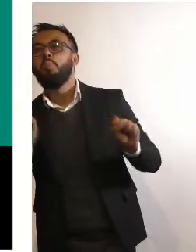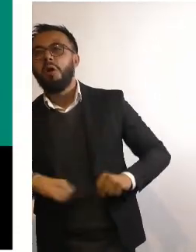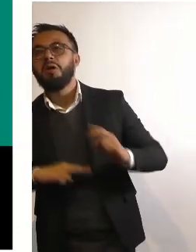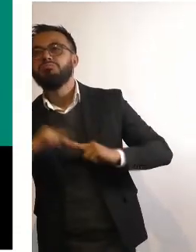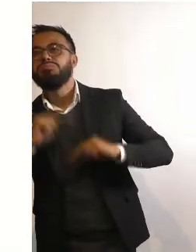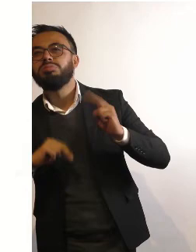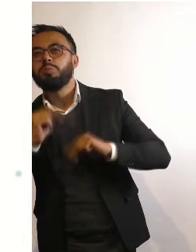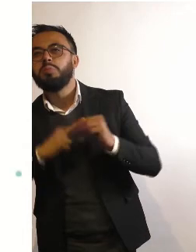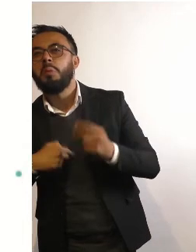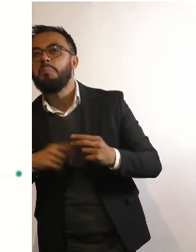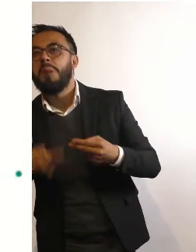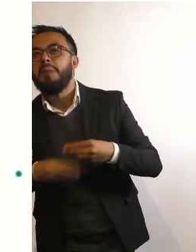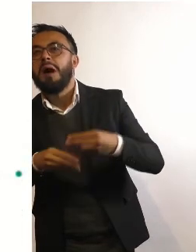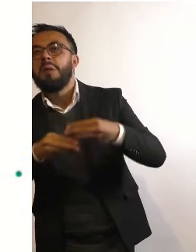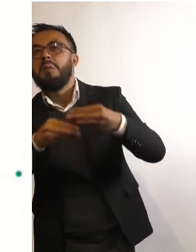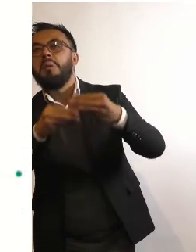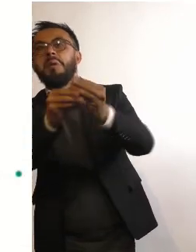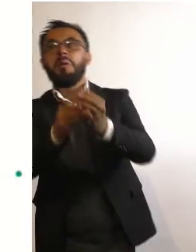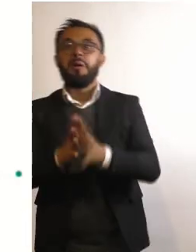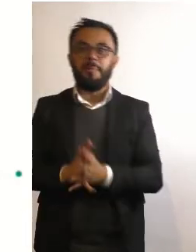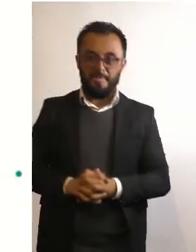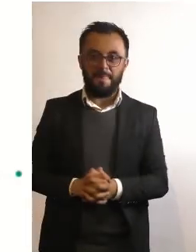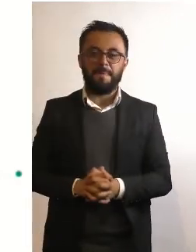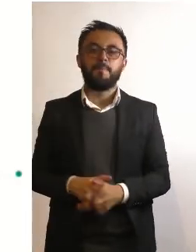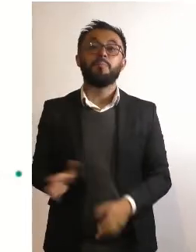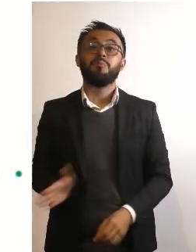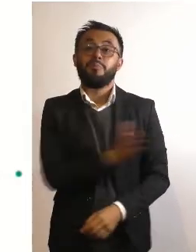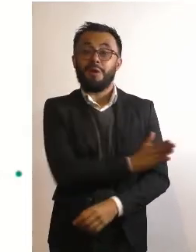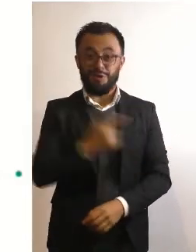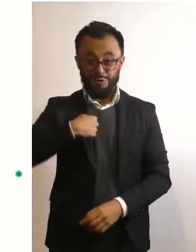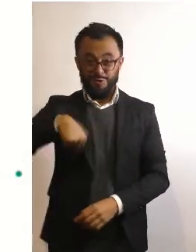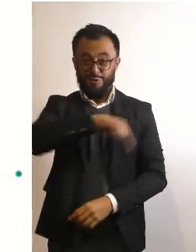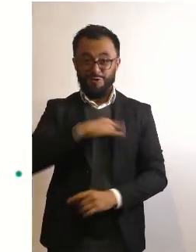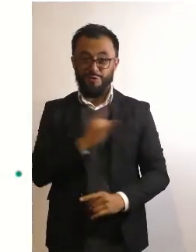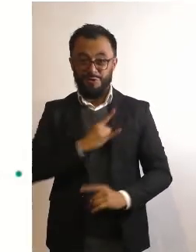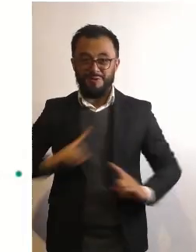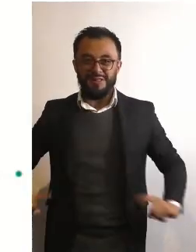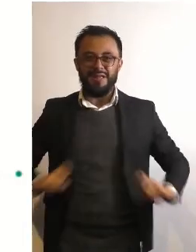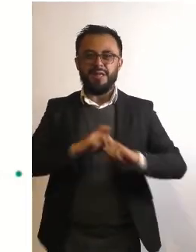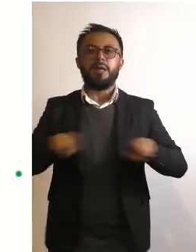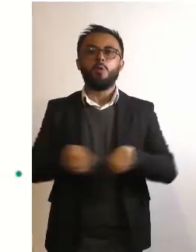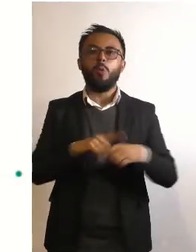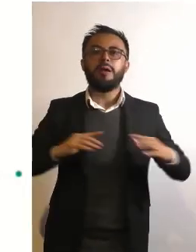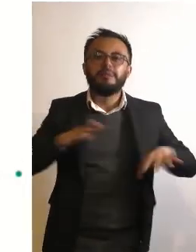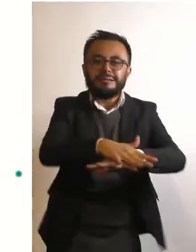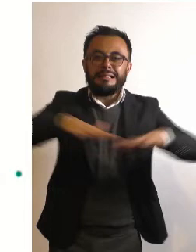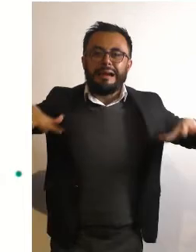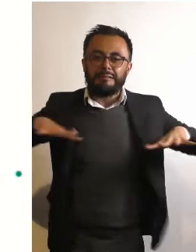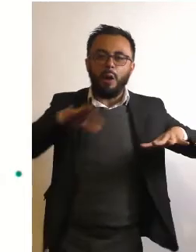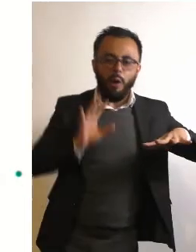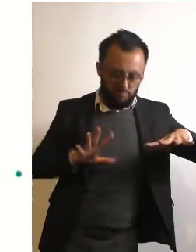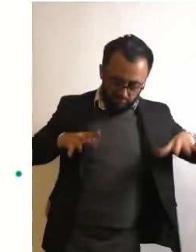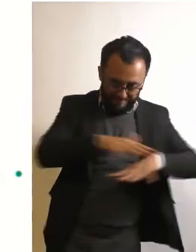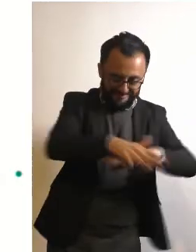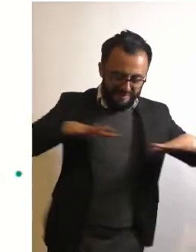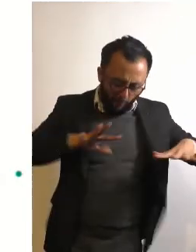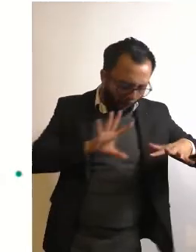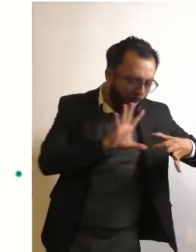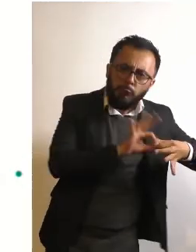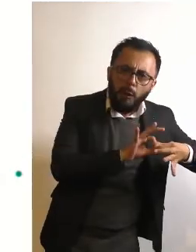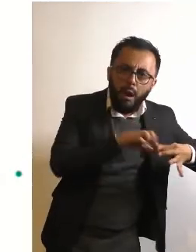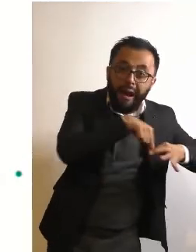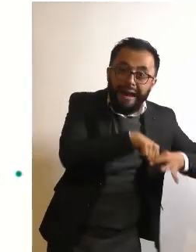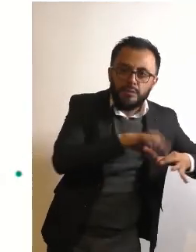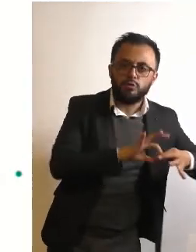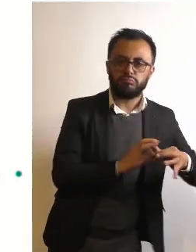bueno, recordemos que somos el primer nodo Se Emprende en conjunto con Impulsa, y es así como